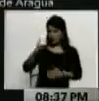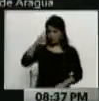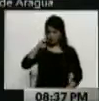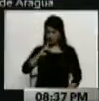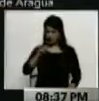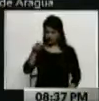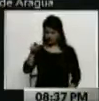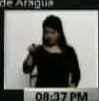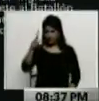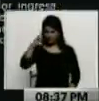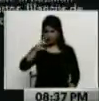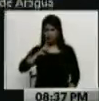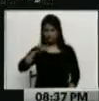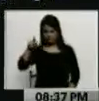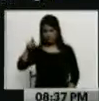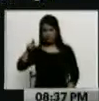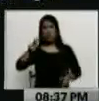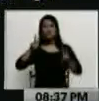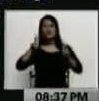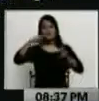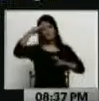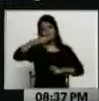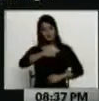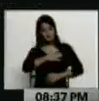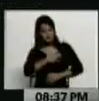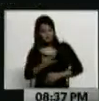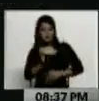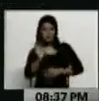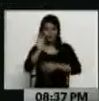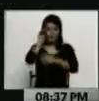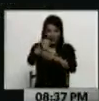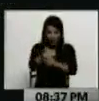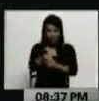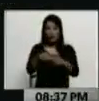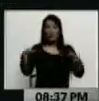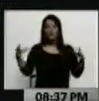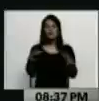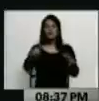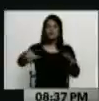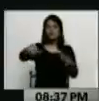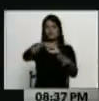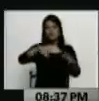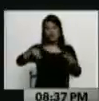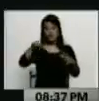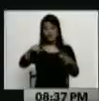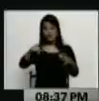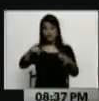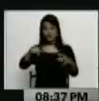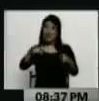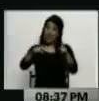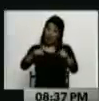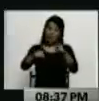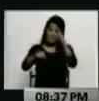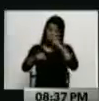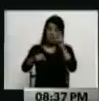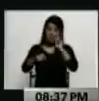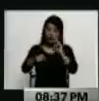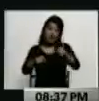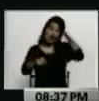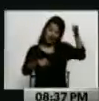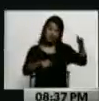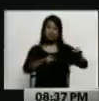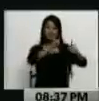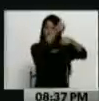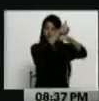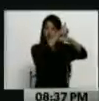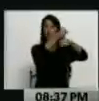libertador Simón bolivar ingresa como Cadete al batallón de voluntarios blancos de los valles de agua Batallón que había comandado su padre así como